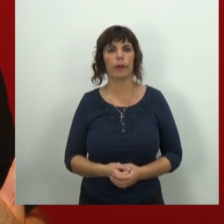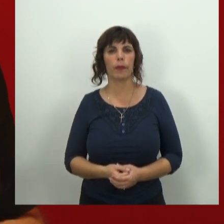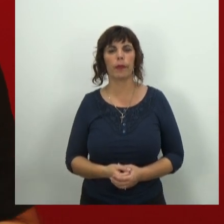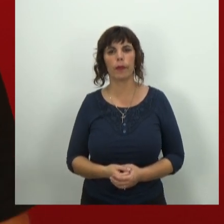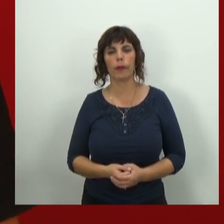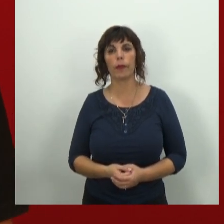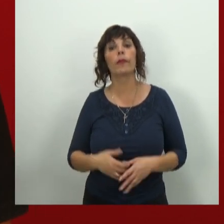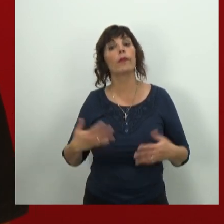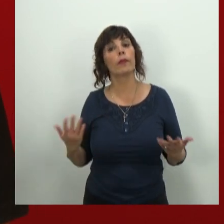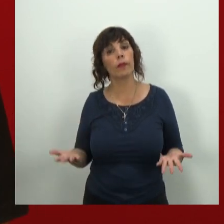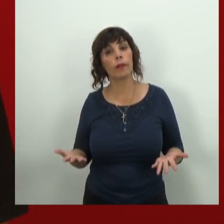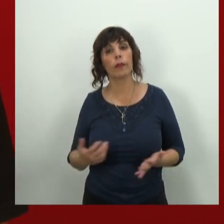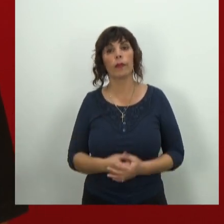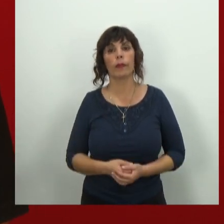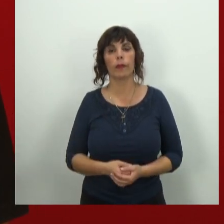Por eso,